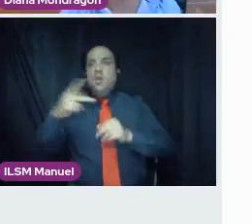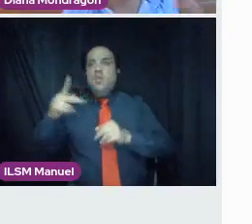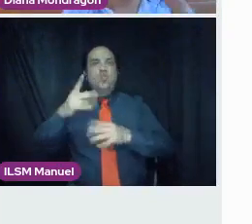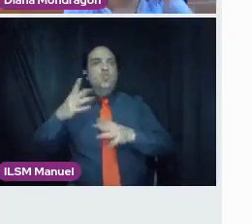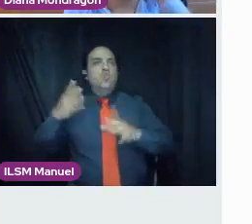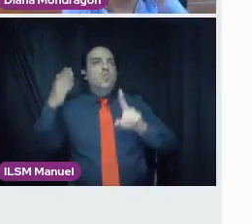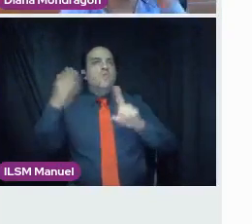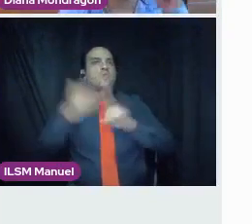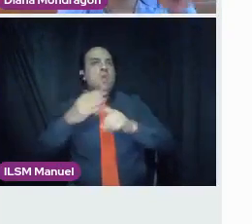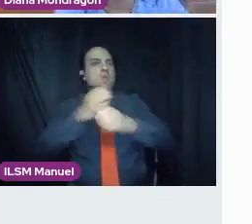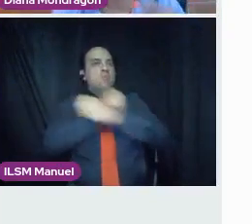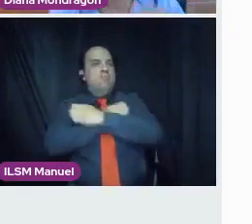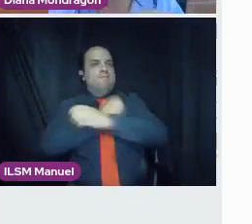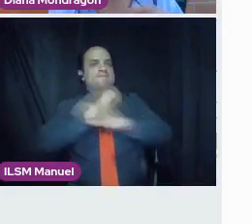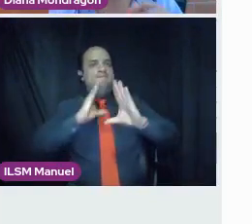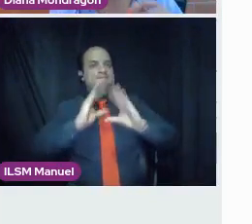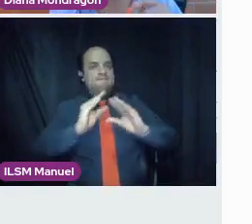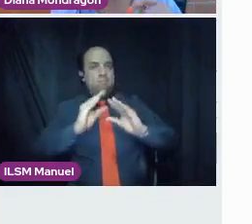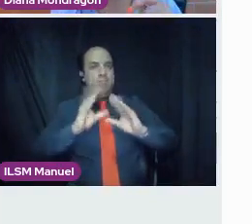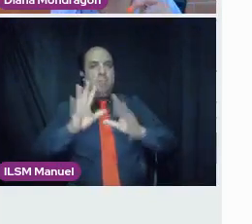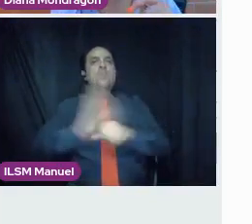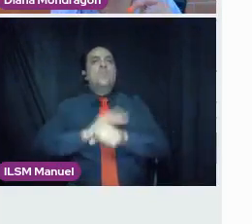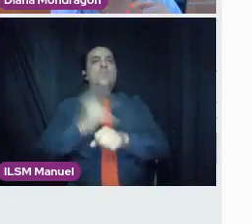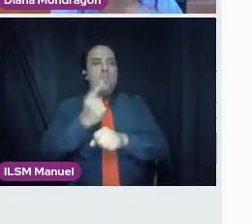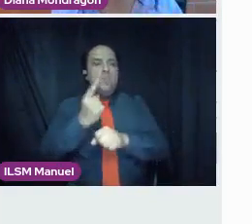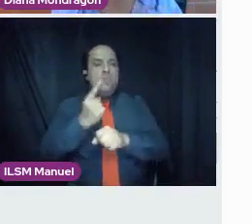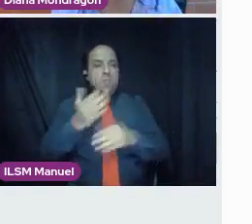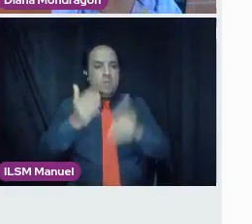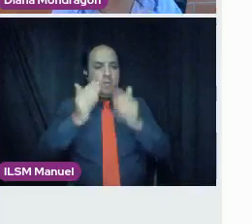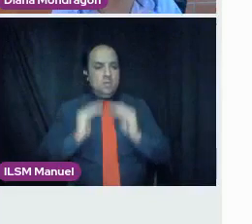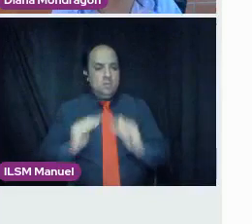Porque, siguiente, por favor.